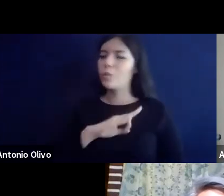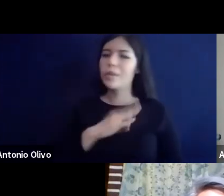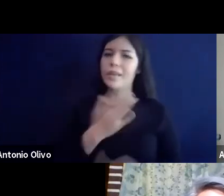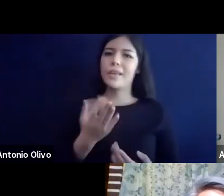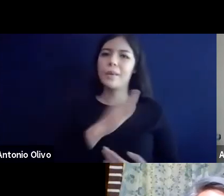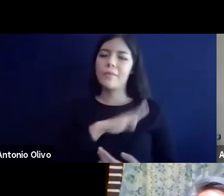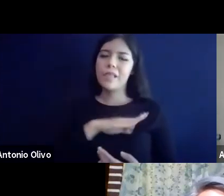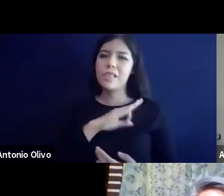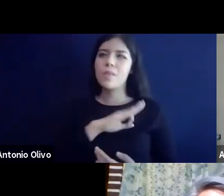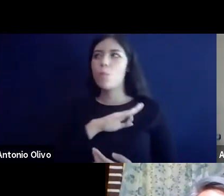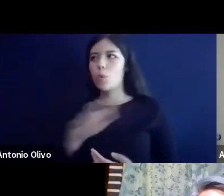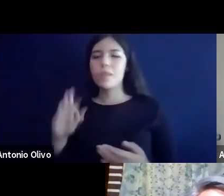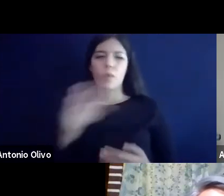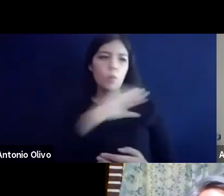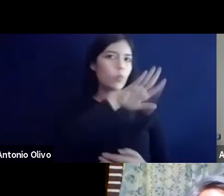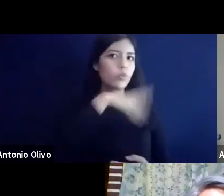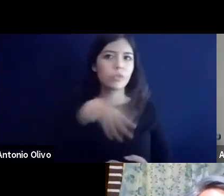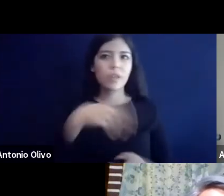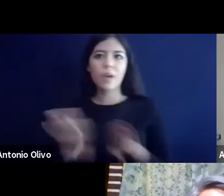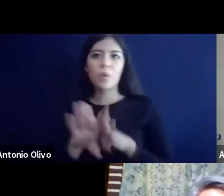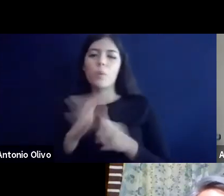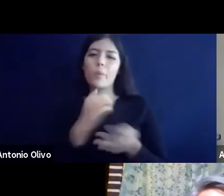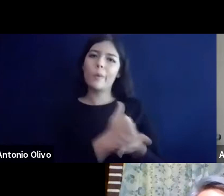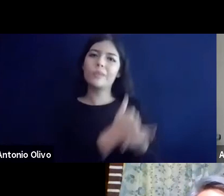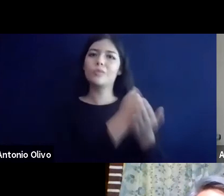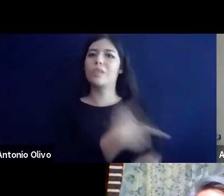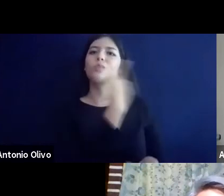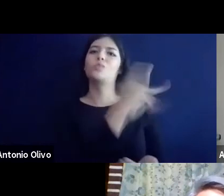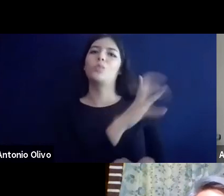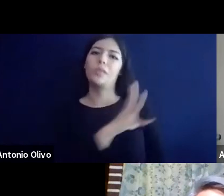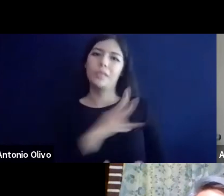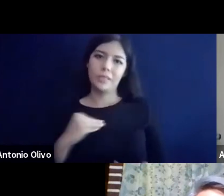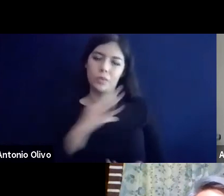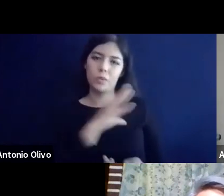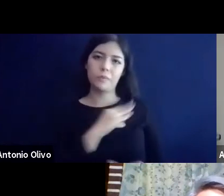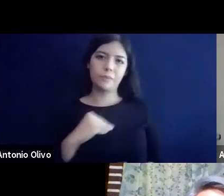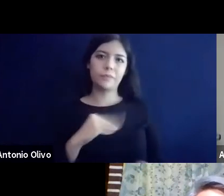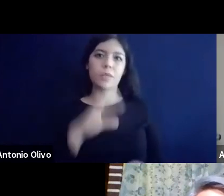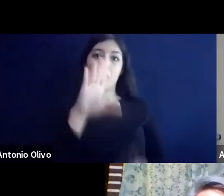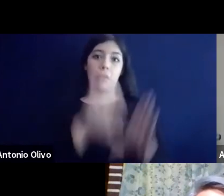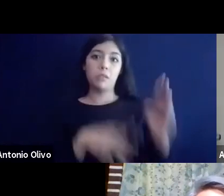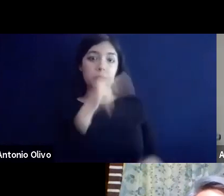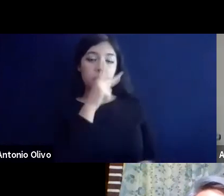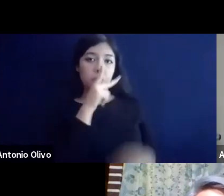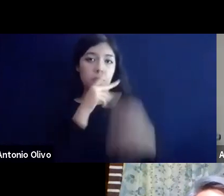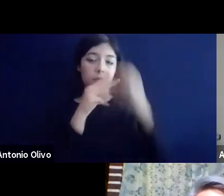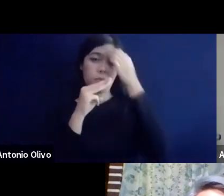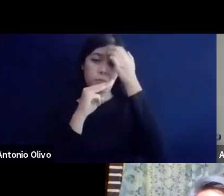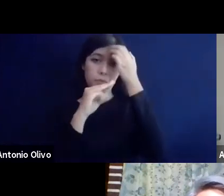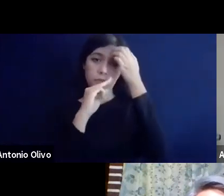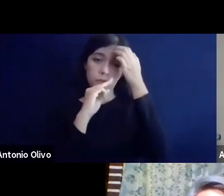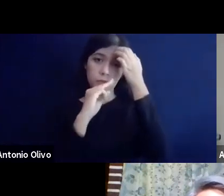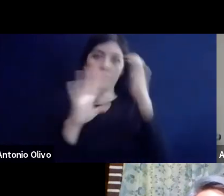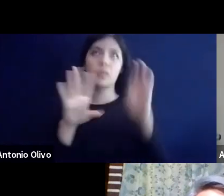espacios para sus hijos. Porque a veces es muy dado de los papás de que tienen muy bajos